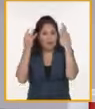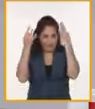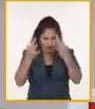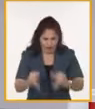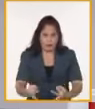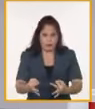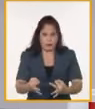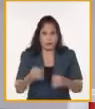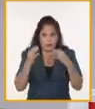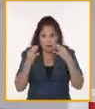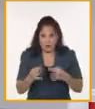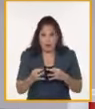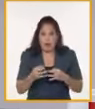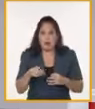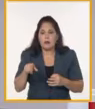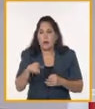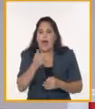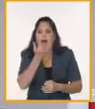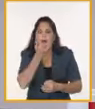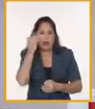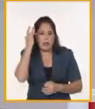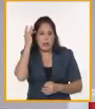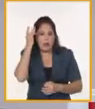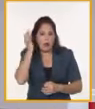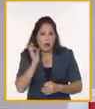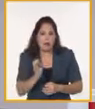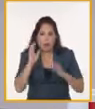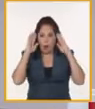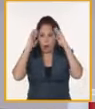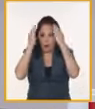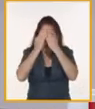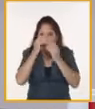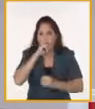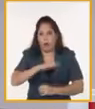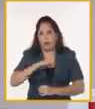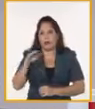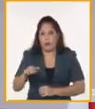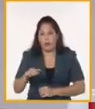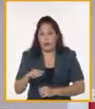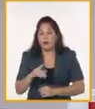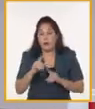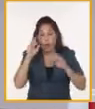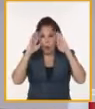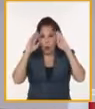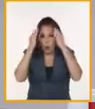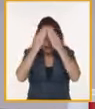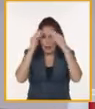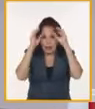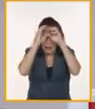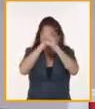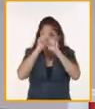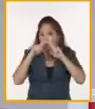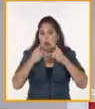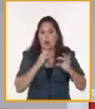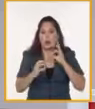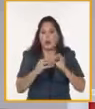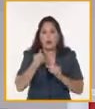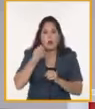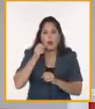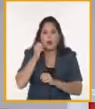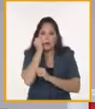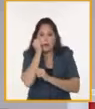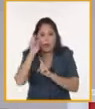internacionales Además usted inclusive le puede generar autismo a ese niño puede inducir fue un autismo inducido por un mal cuidado y esos son los